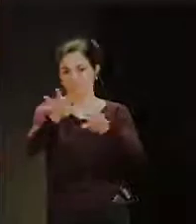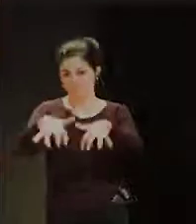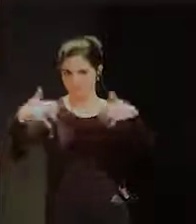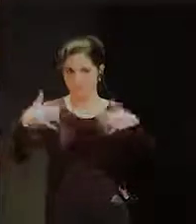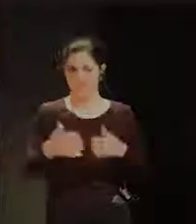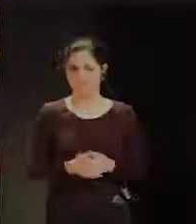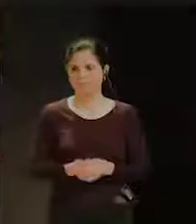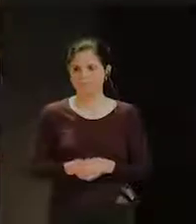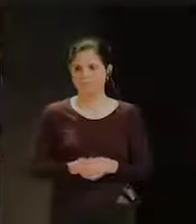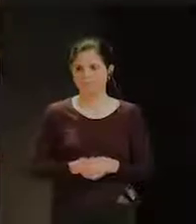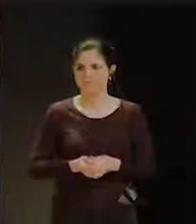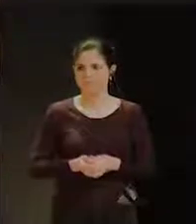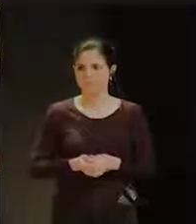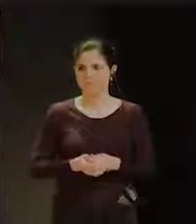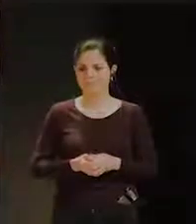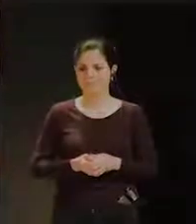público.